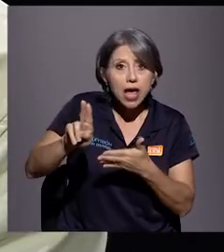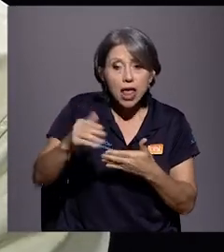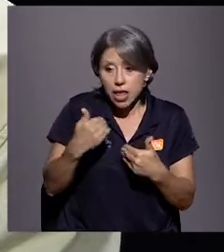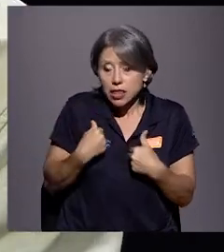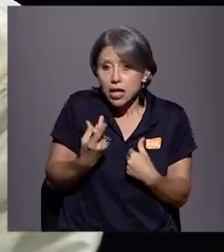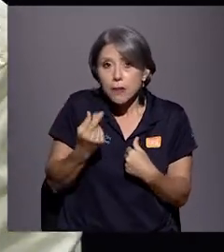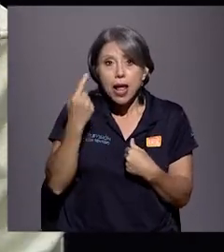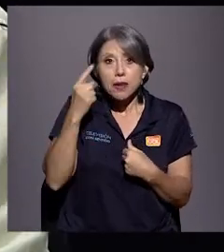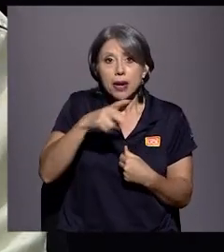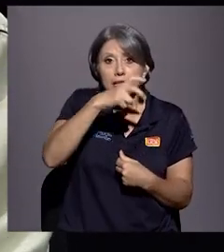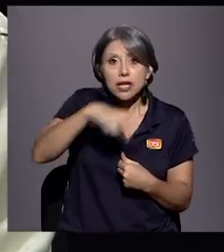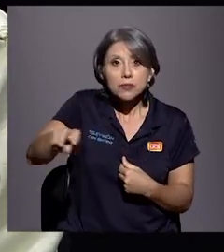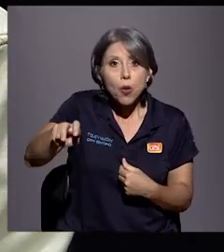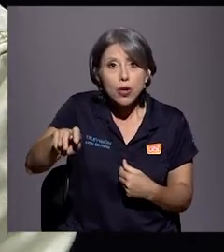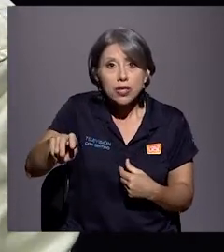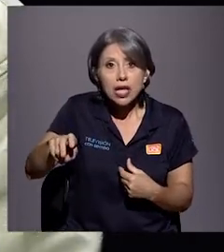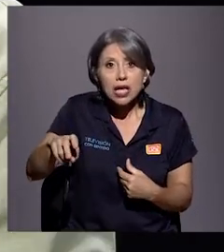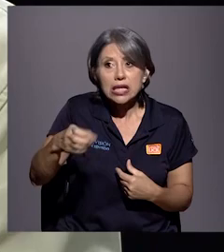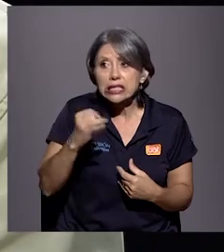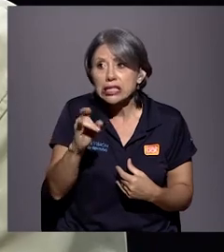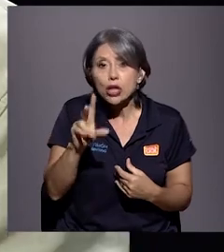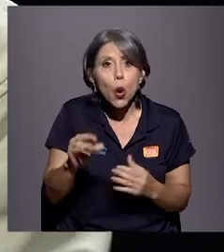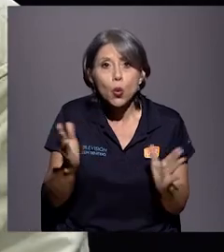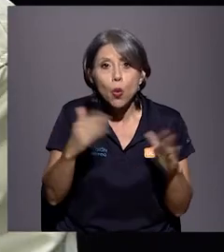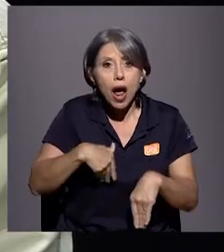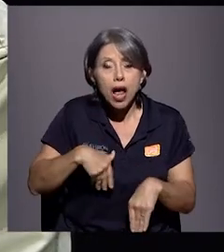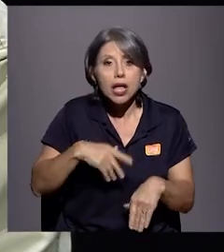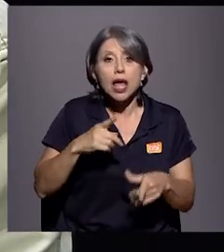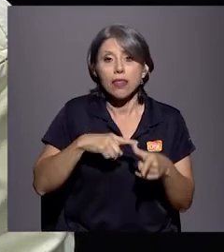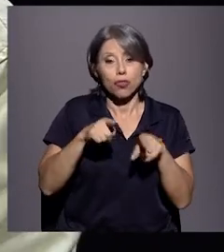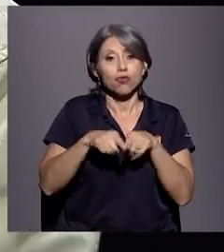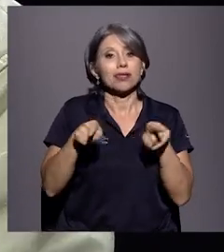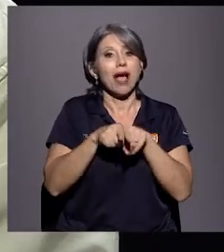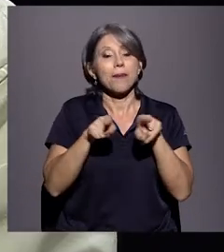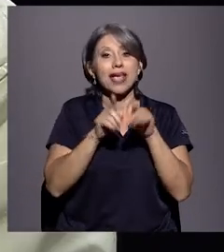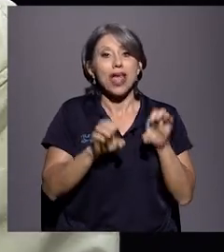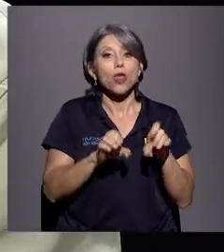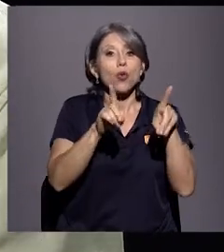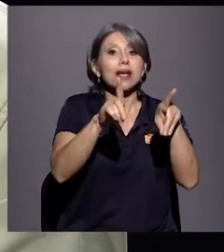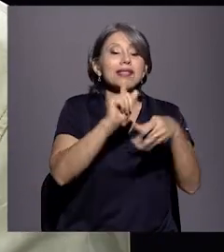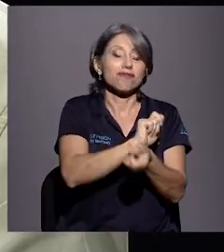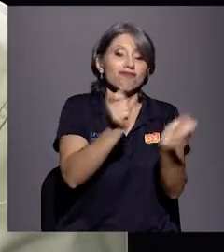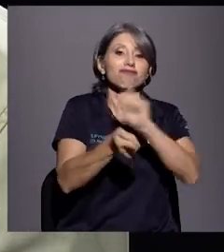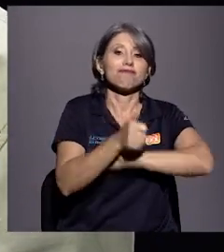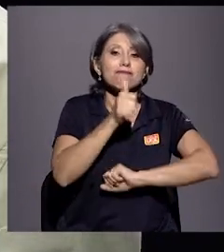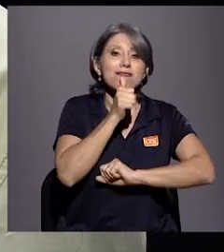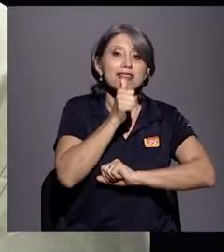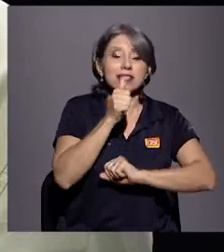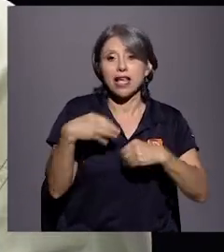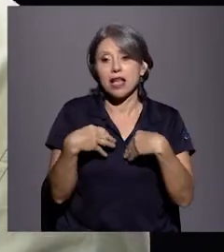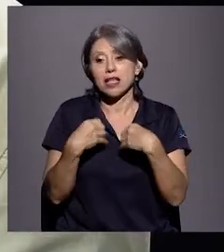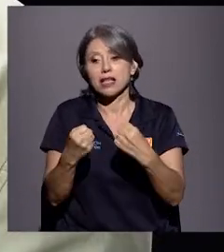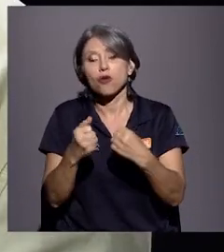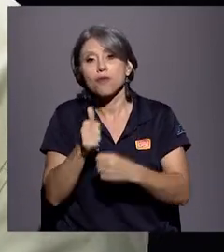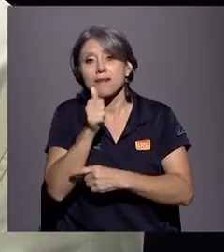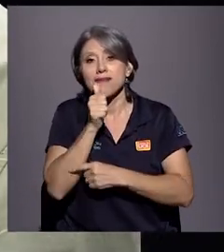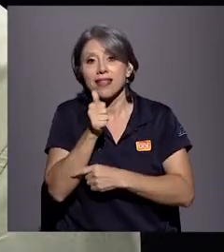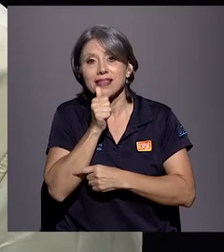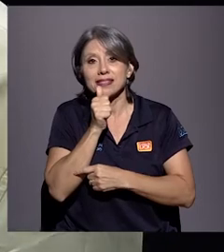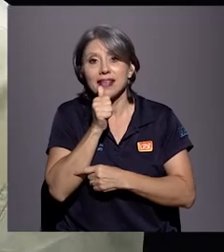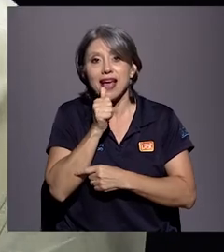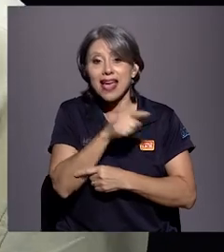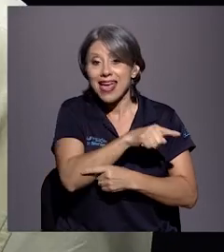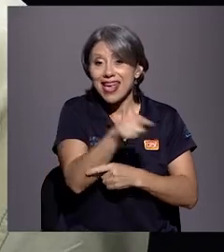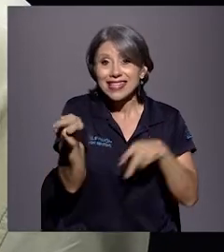por los transportes, si no, no hay transportes, la educación se privatiza, la salud se privatiza en muchos países, y esa